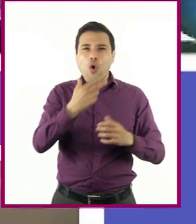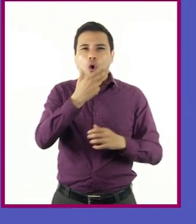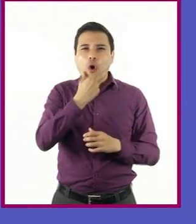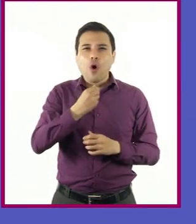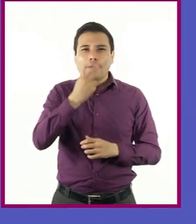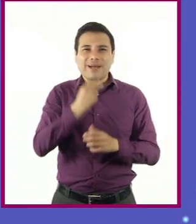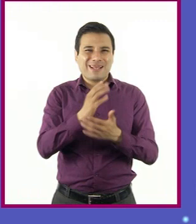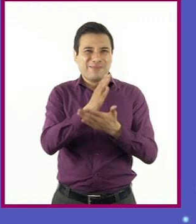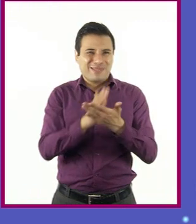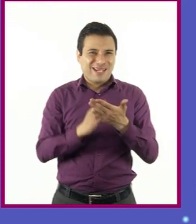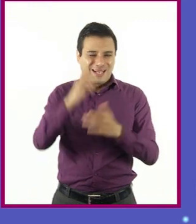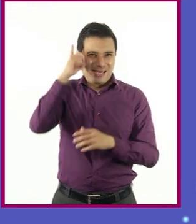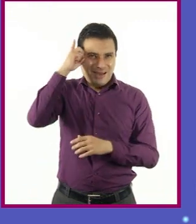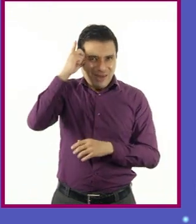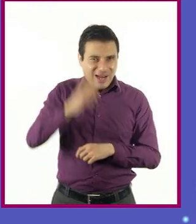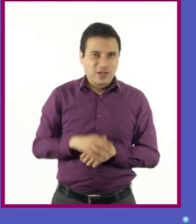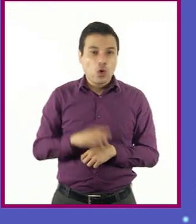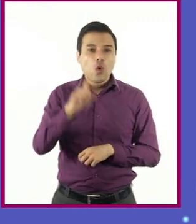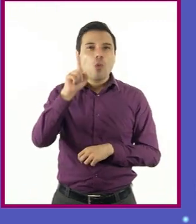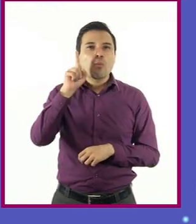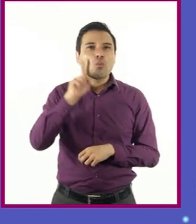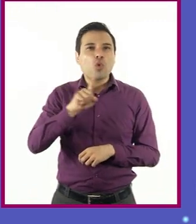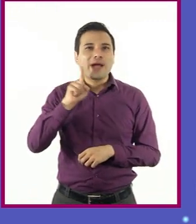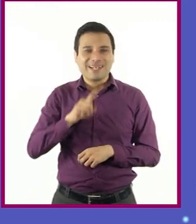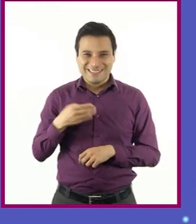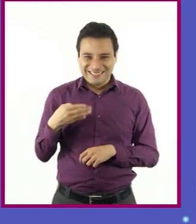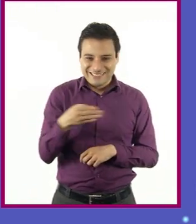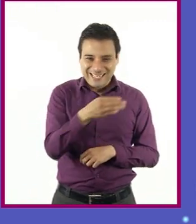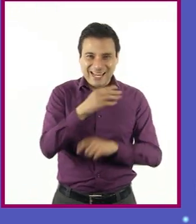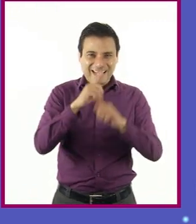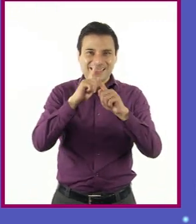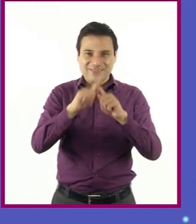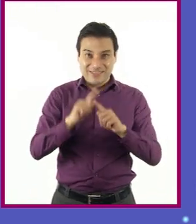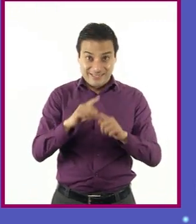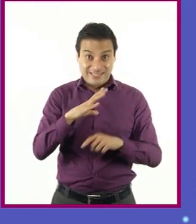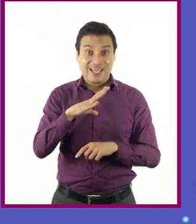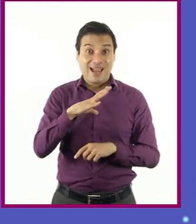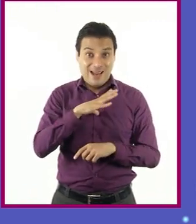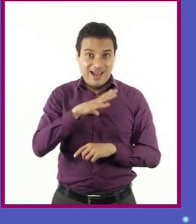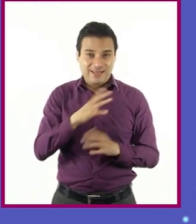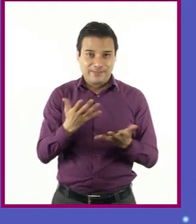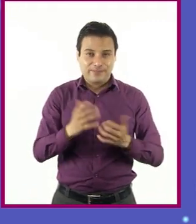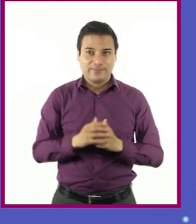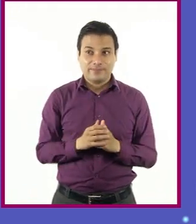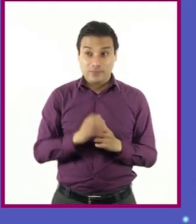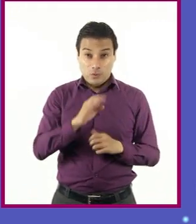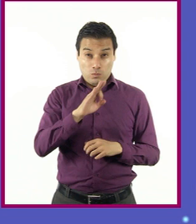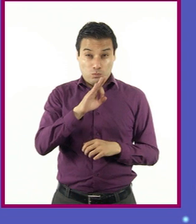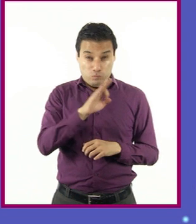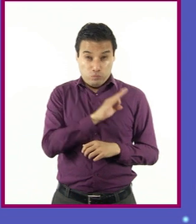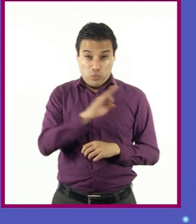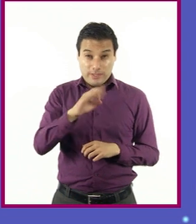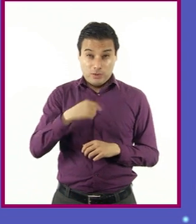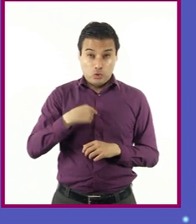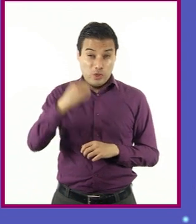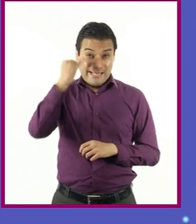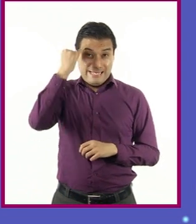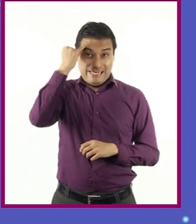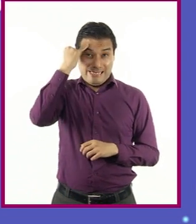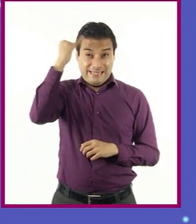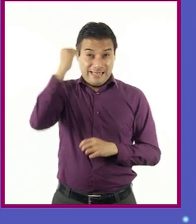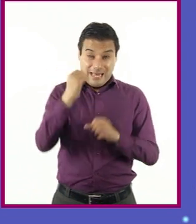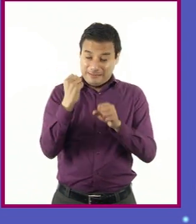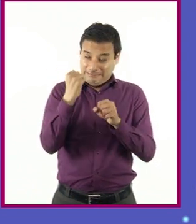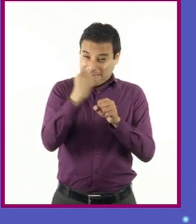sirenas y el minotauro. ¿Tú crees que se puede estimular la creatividad? Claro, mira estos